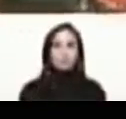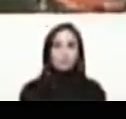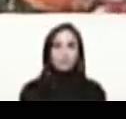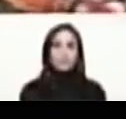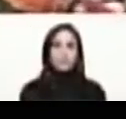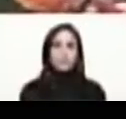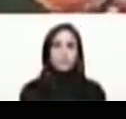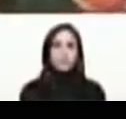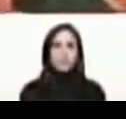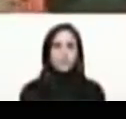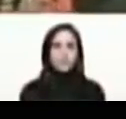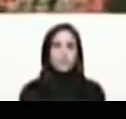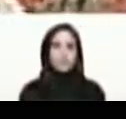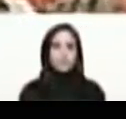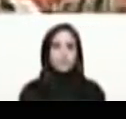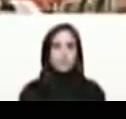nuevo espíritu